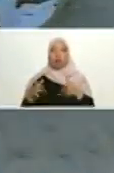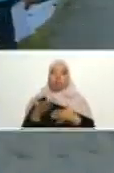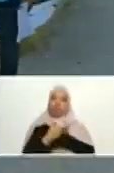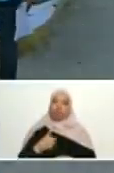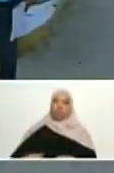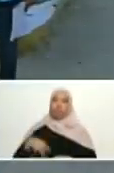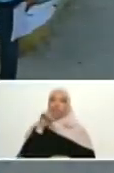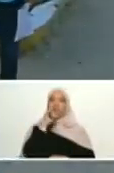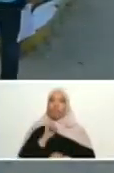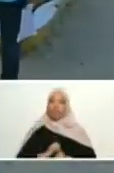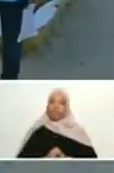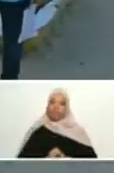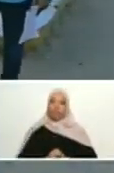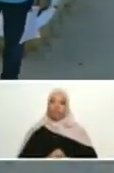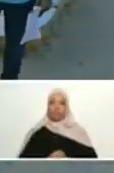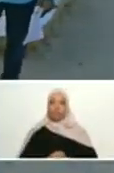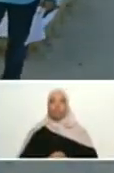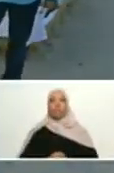presidente.